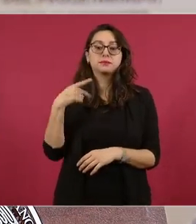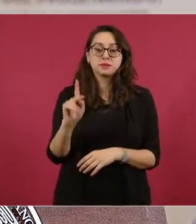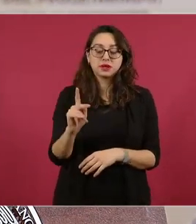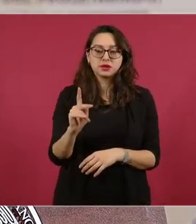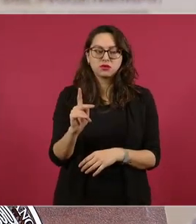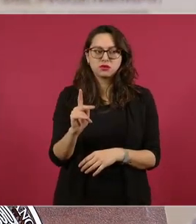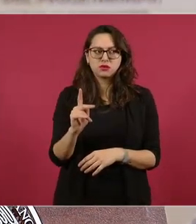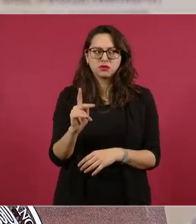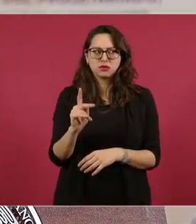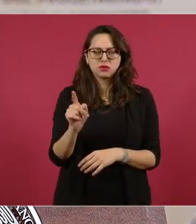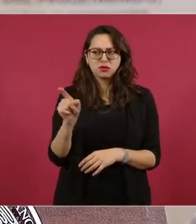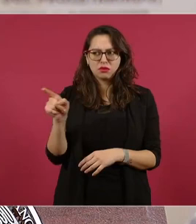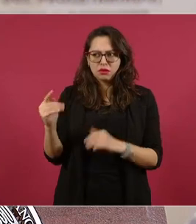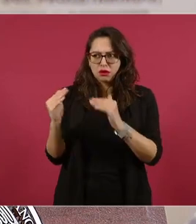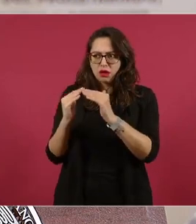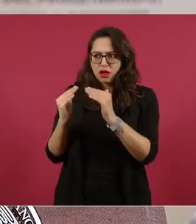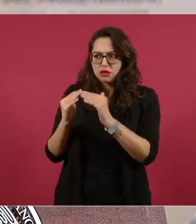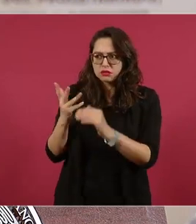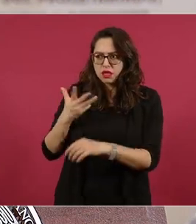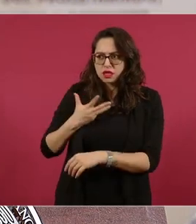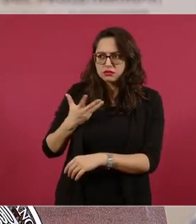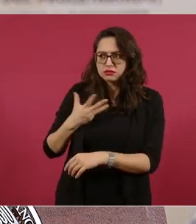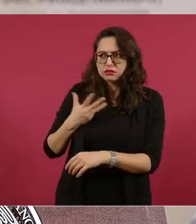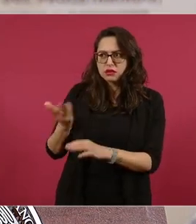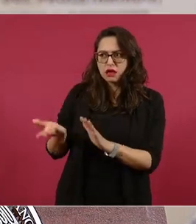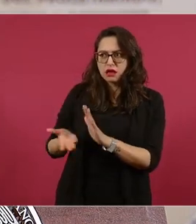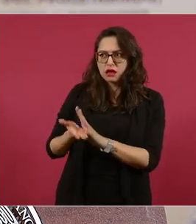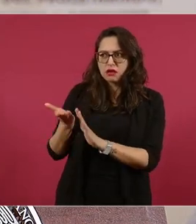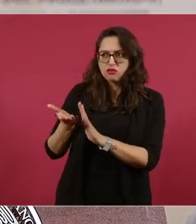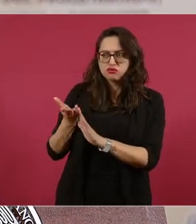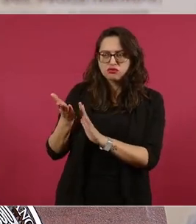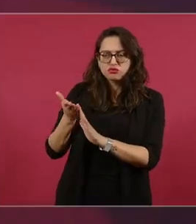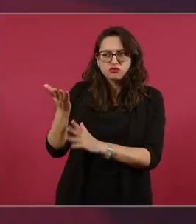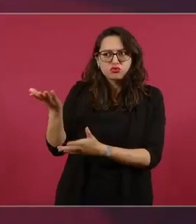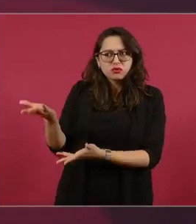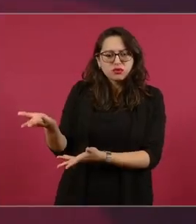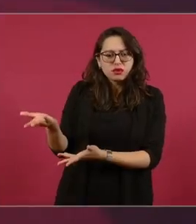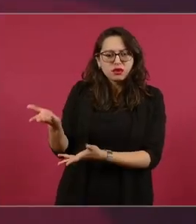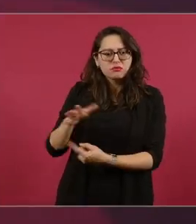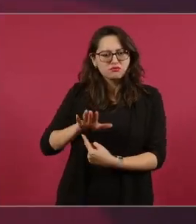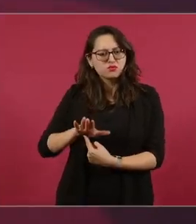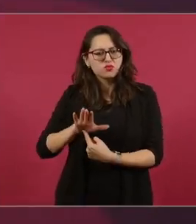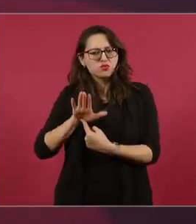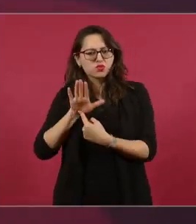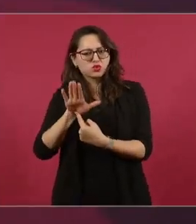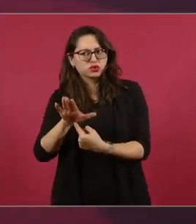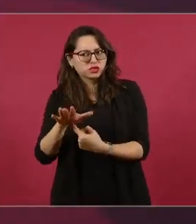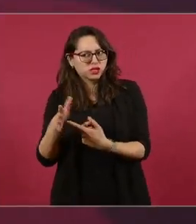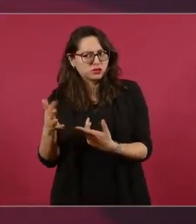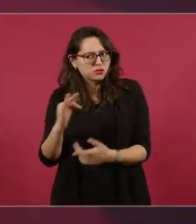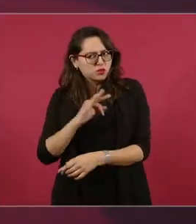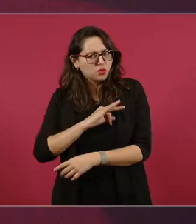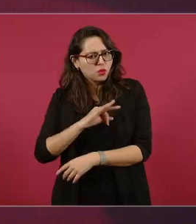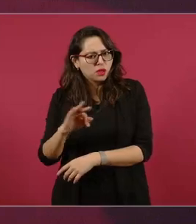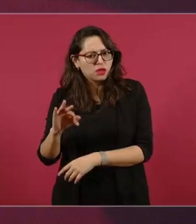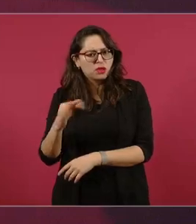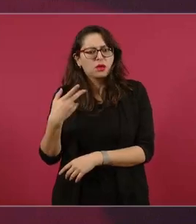casas reconstruidas en colonias populares del puerto de Acapulco. Pero antes de que